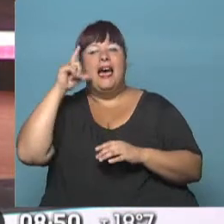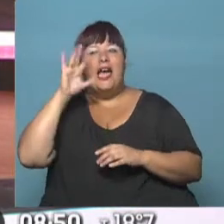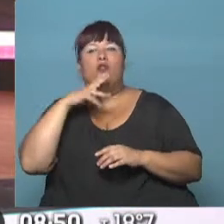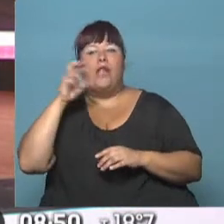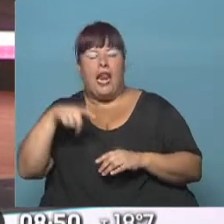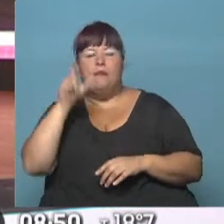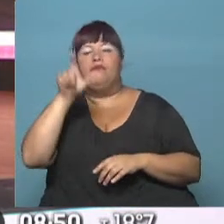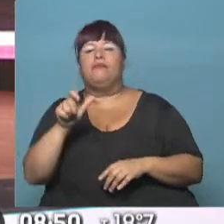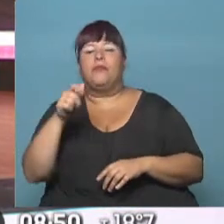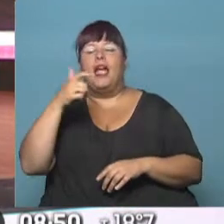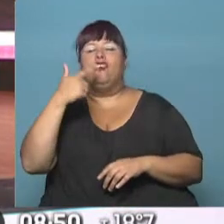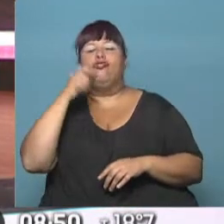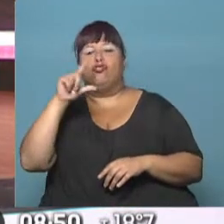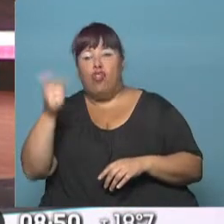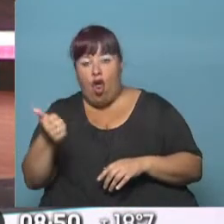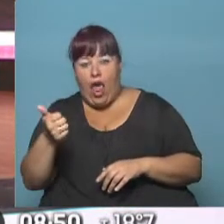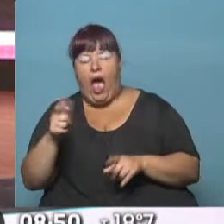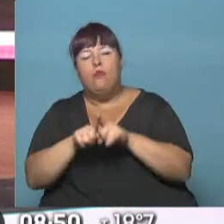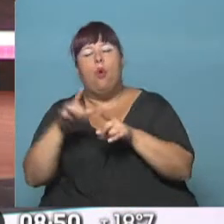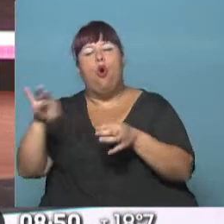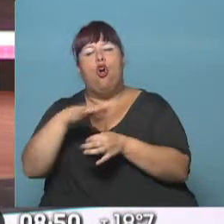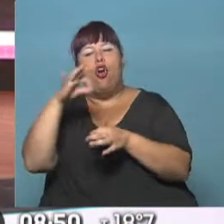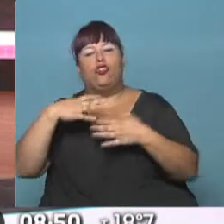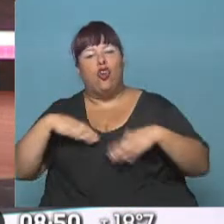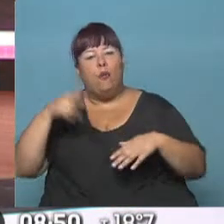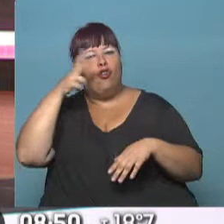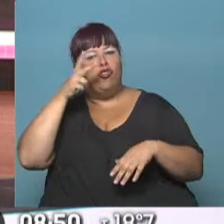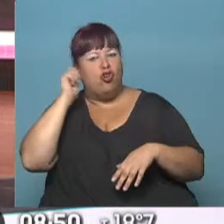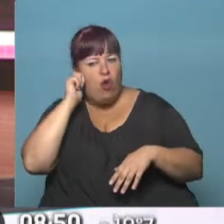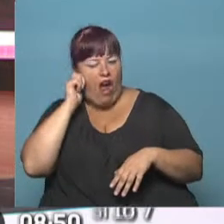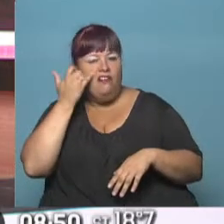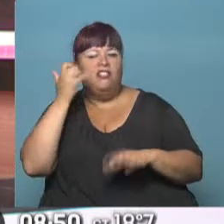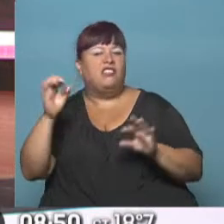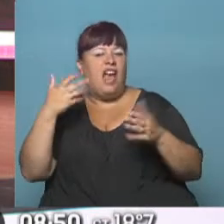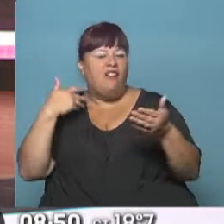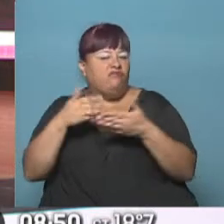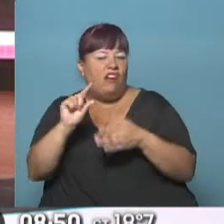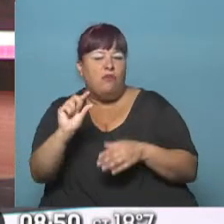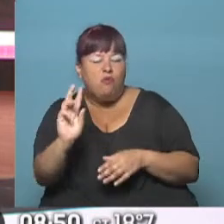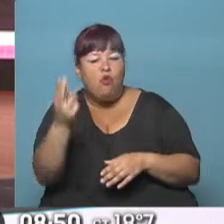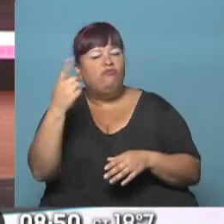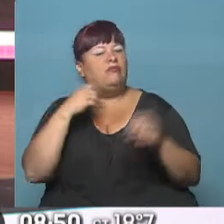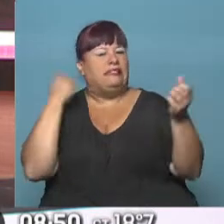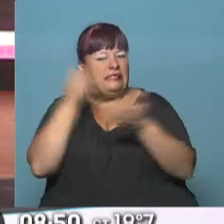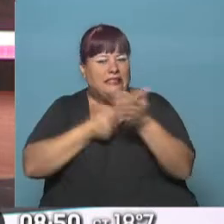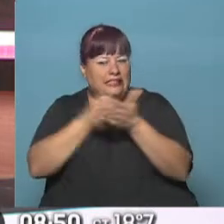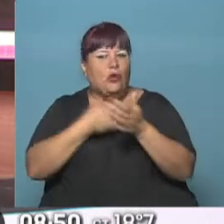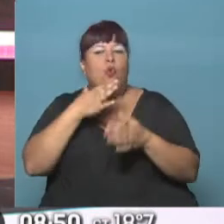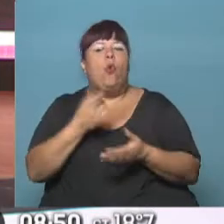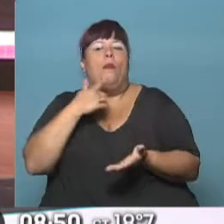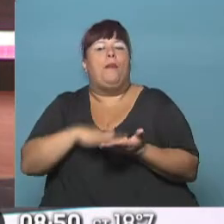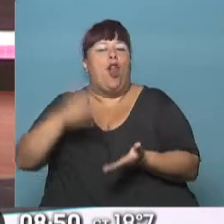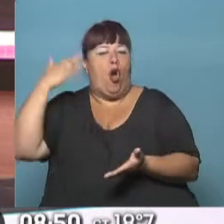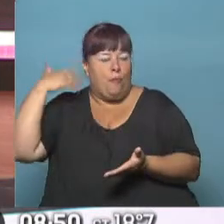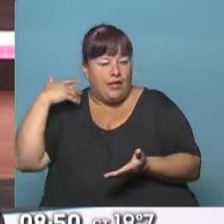Está protagonizada por Miguel Ángel Solá como un sastre de 88 años que ya sobre el final de su vida hace todo lo necesario para cumplir una